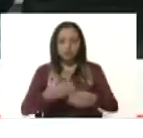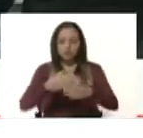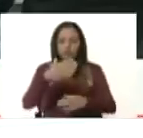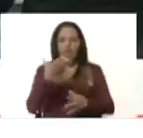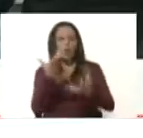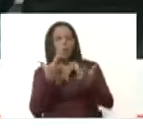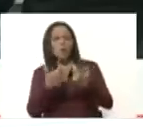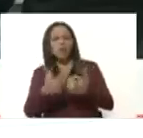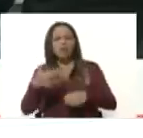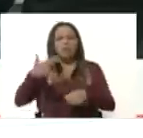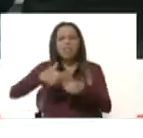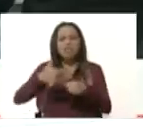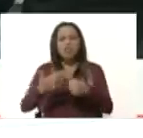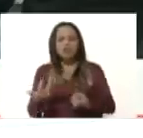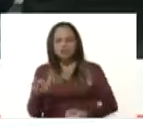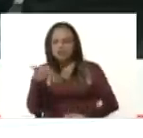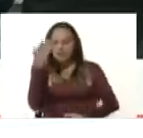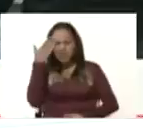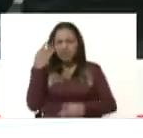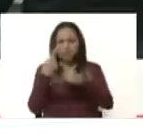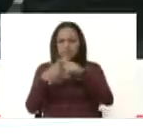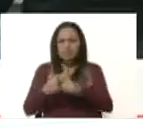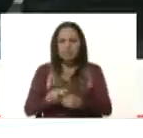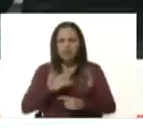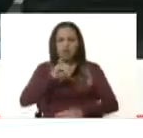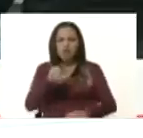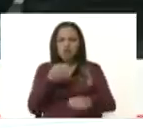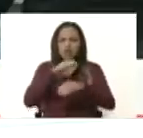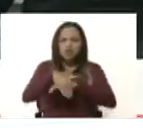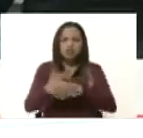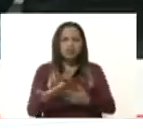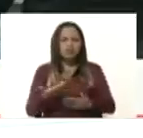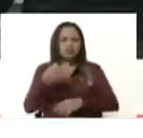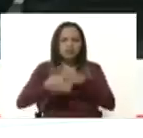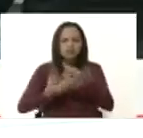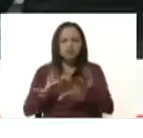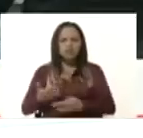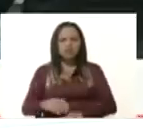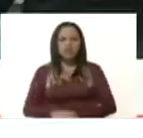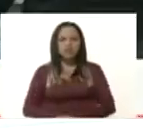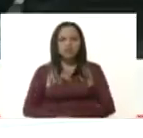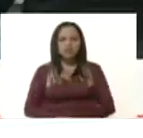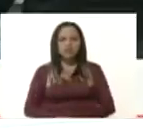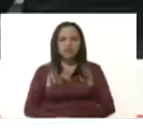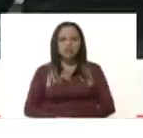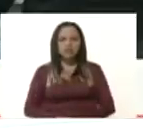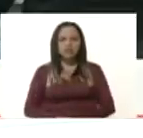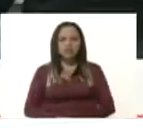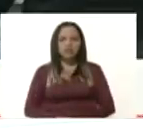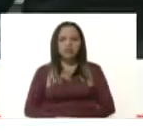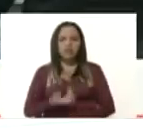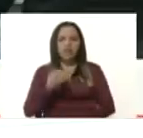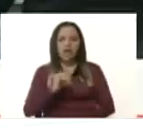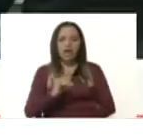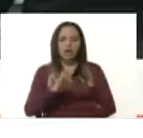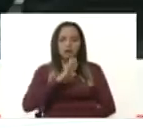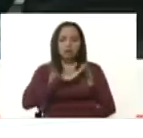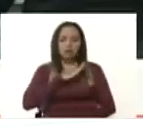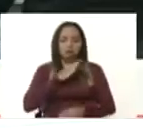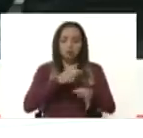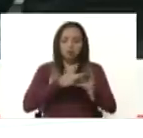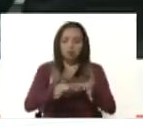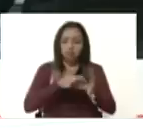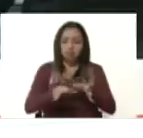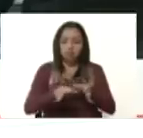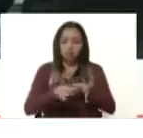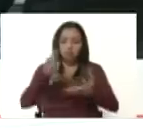Jorge Rodríguez, tú que te la das de matemático? le pertenece al Petro por